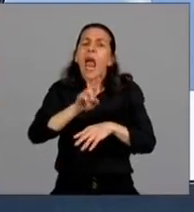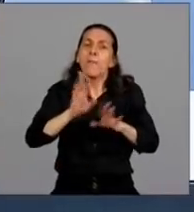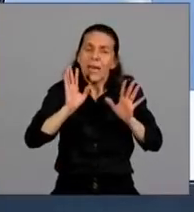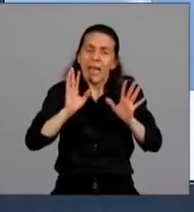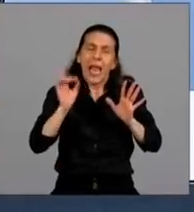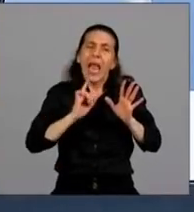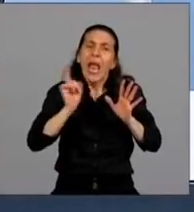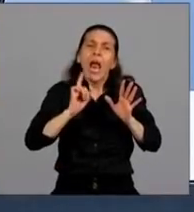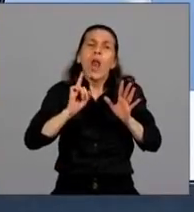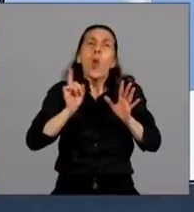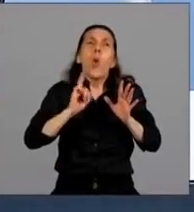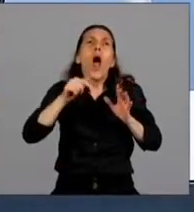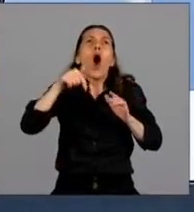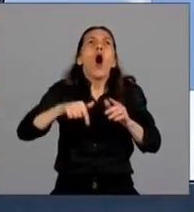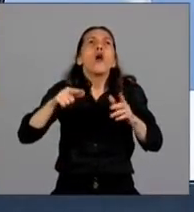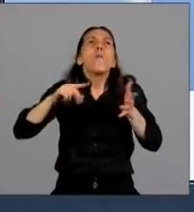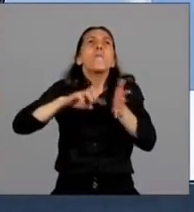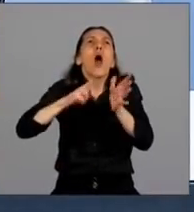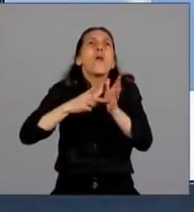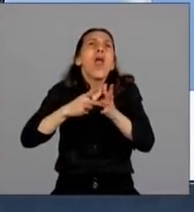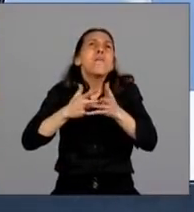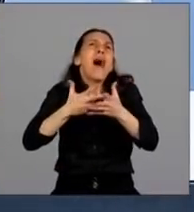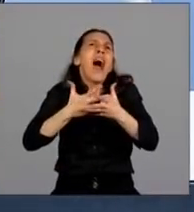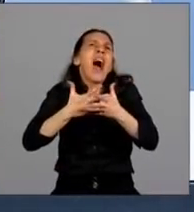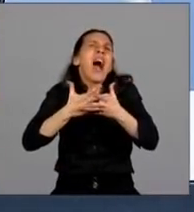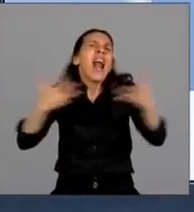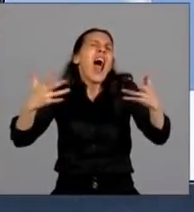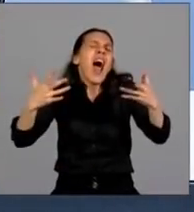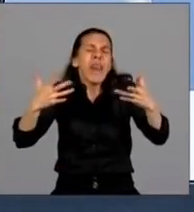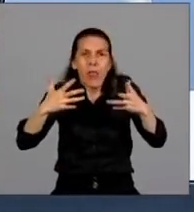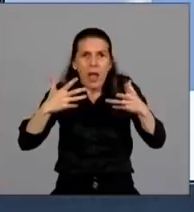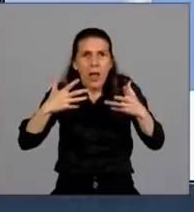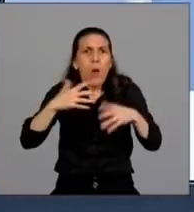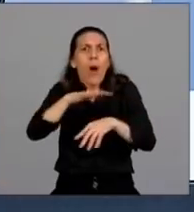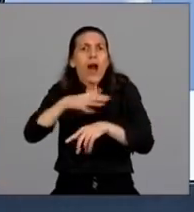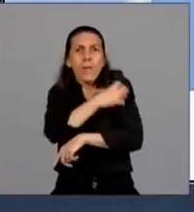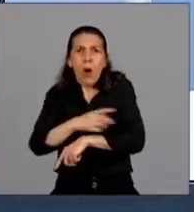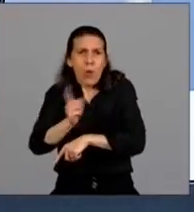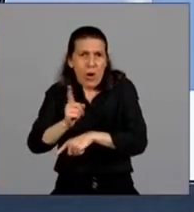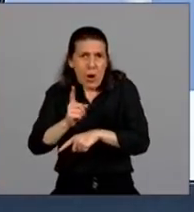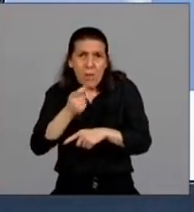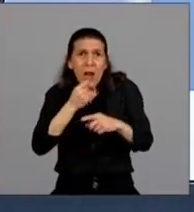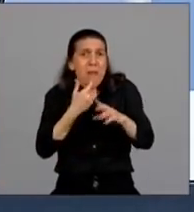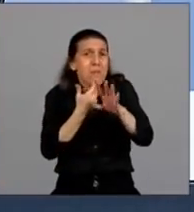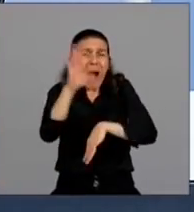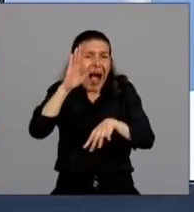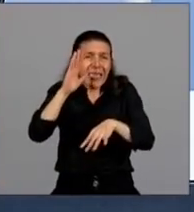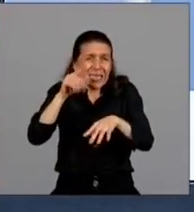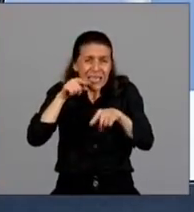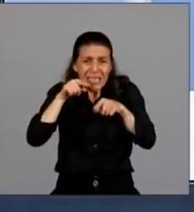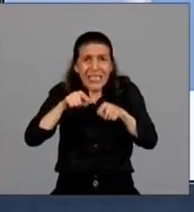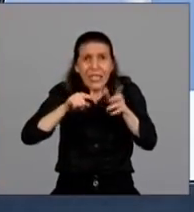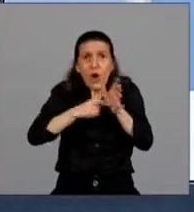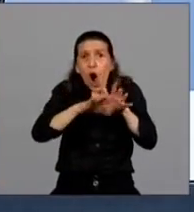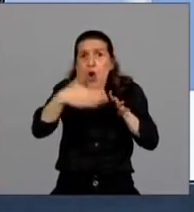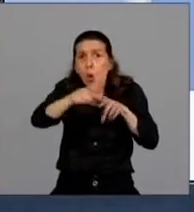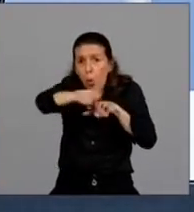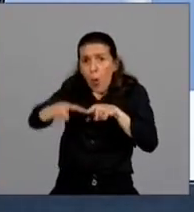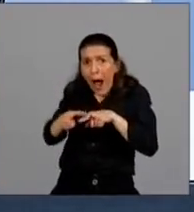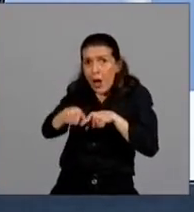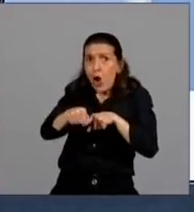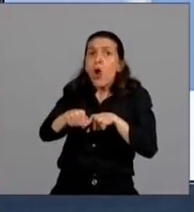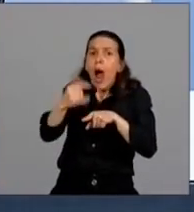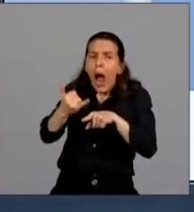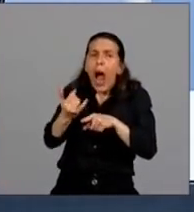un problema hoy mayoritariamente en los barrios populares. Cuando uno mira dónde está la mayoría de los casos, no están ahí. Sí se han presentado